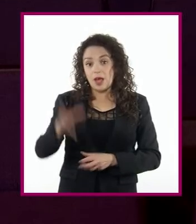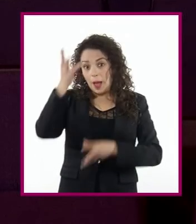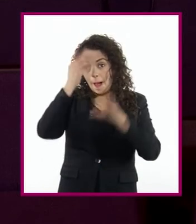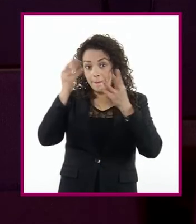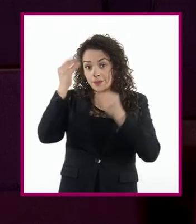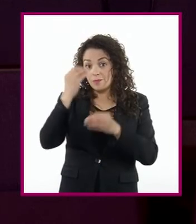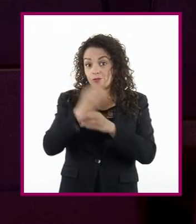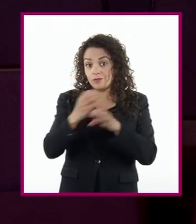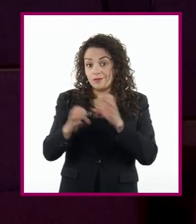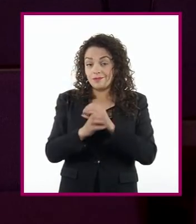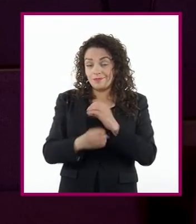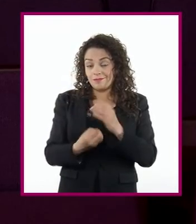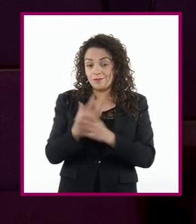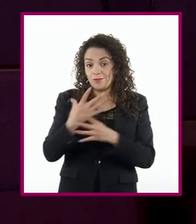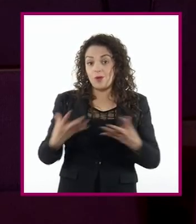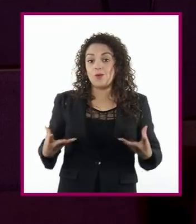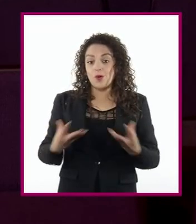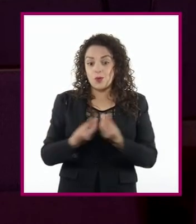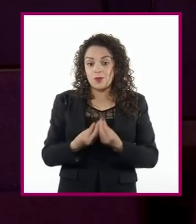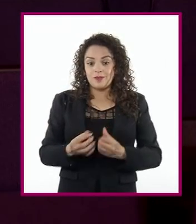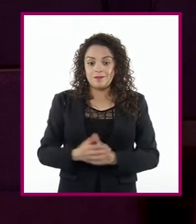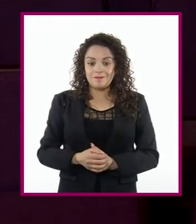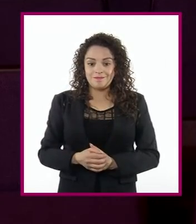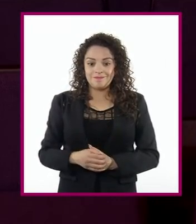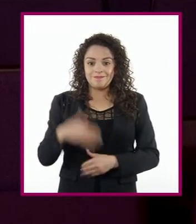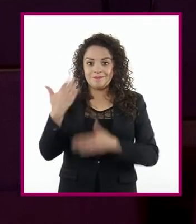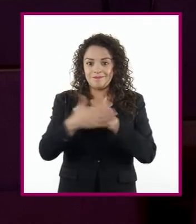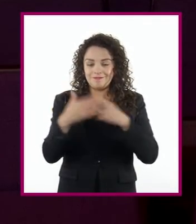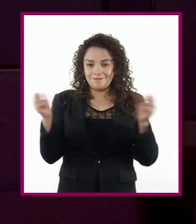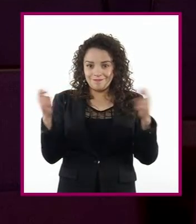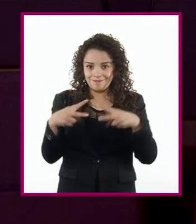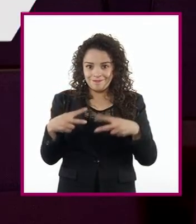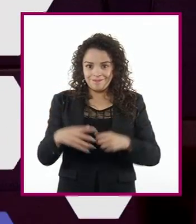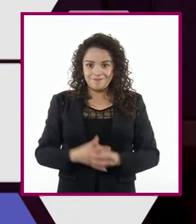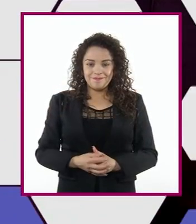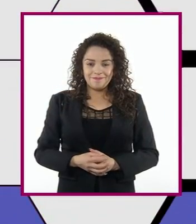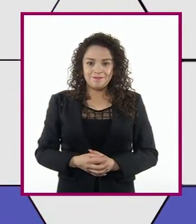algo nuevo juntos. Hasta la próxima.